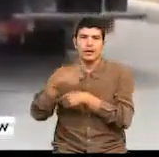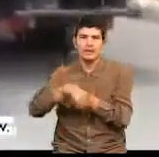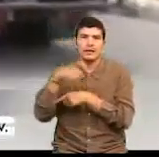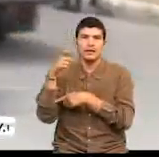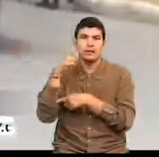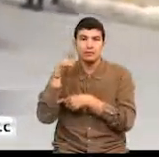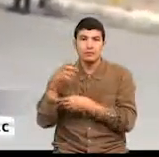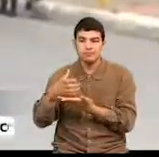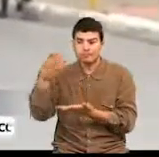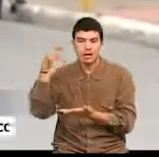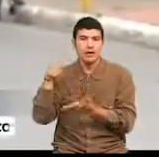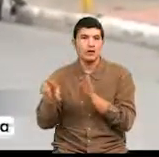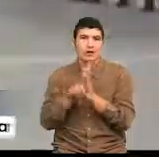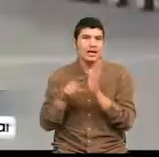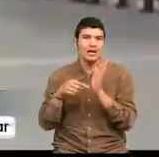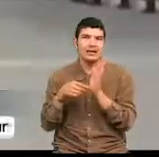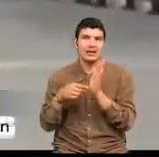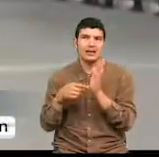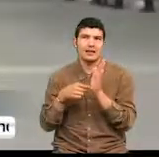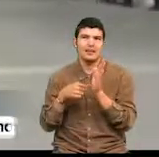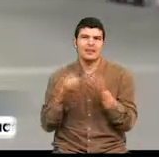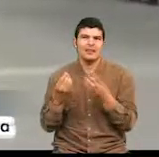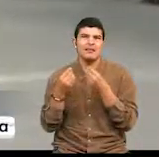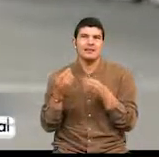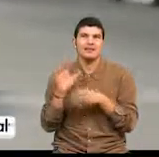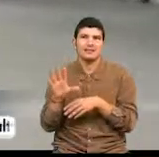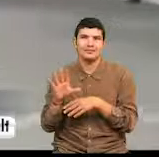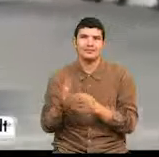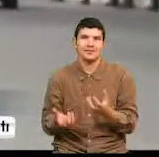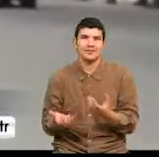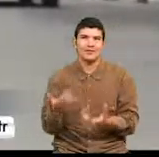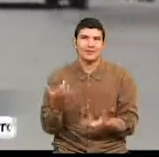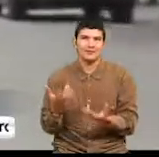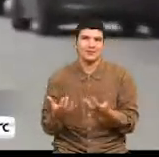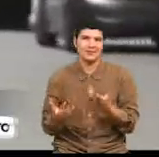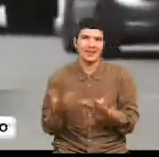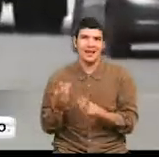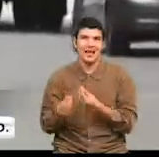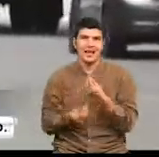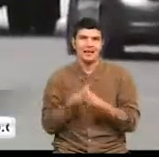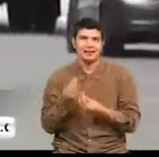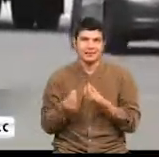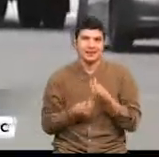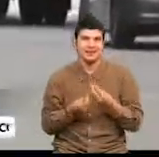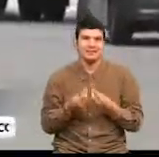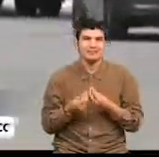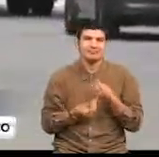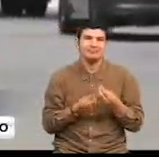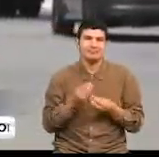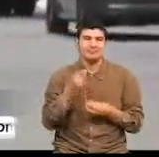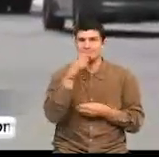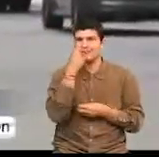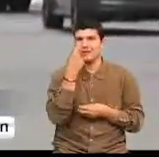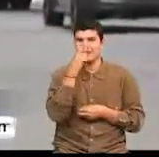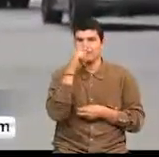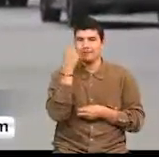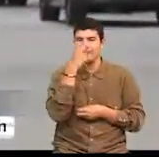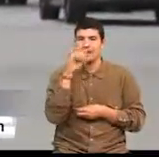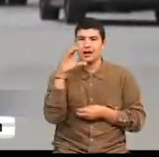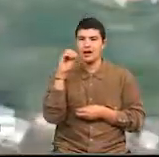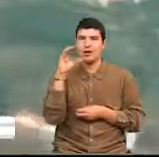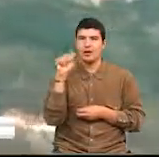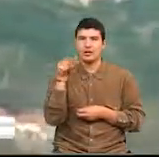esa válvula ilegal que está ahí es para una cocina, para hacer pasta base de coca. De ahí, de ese